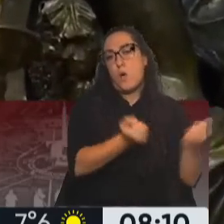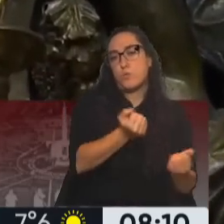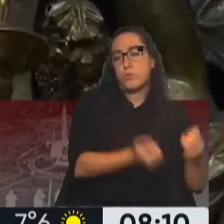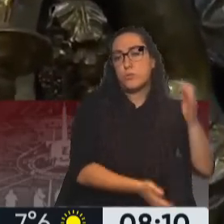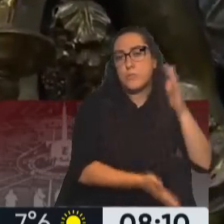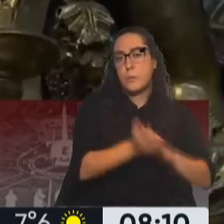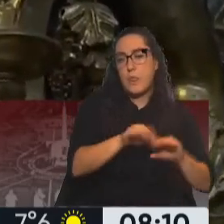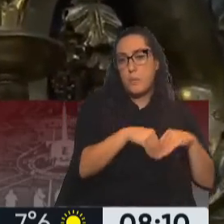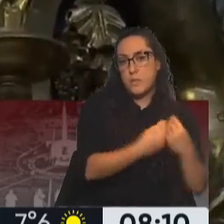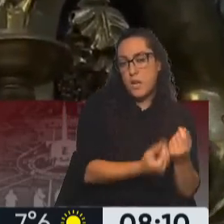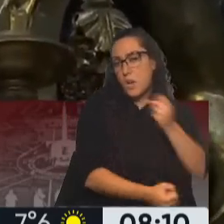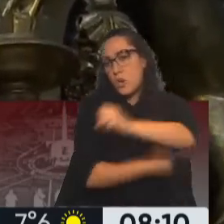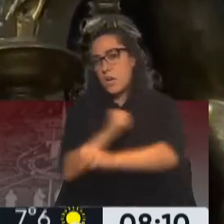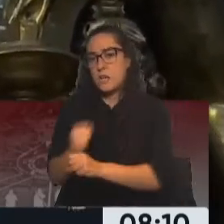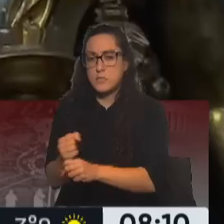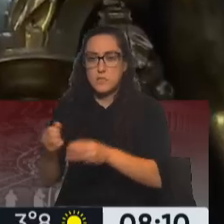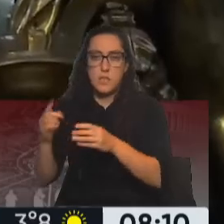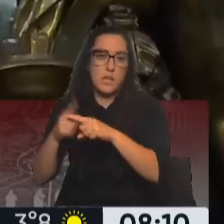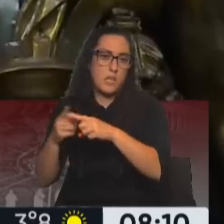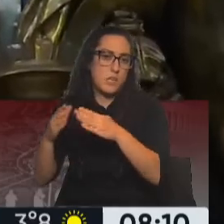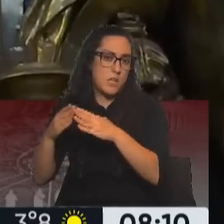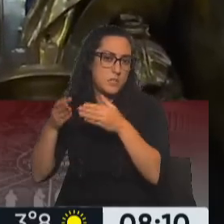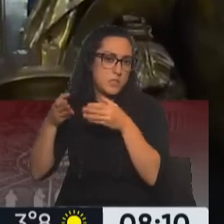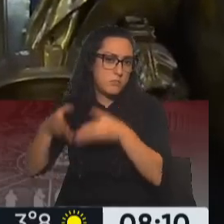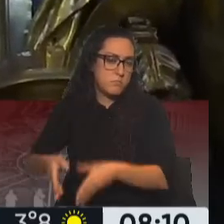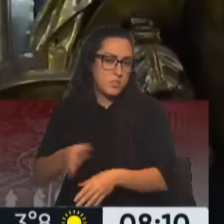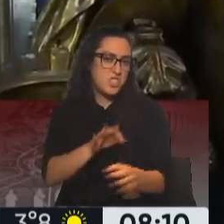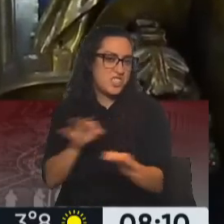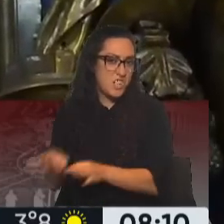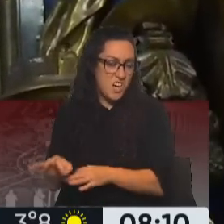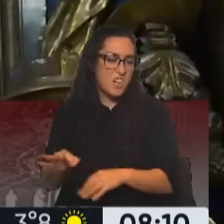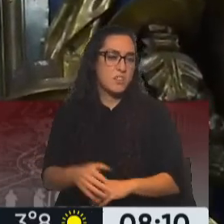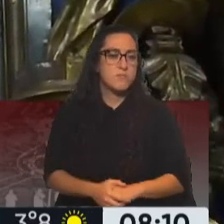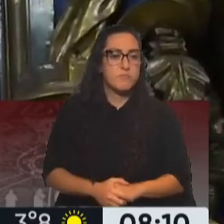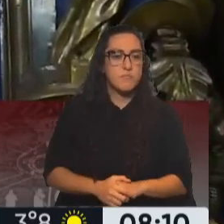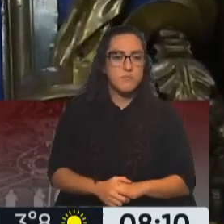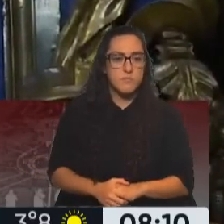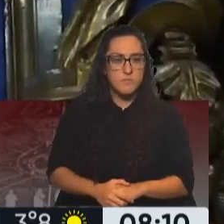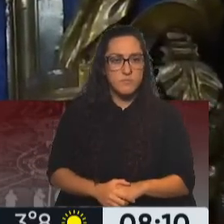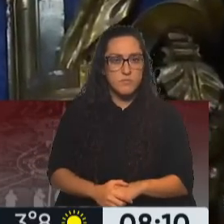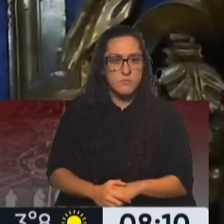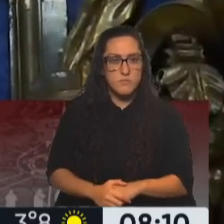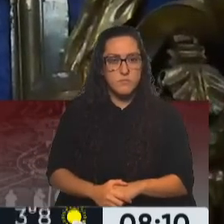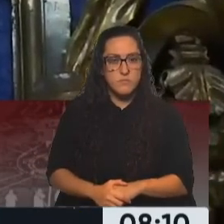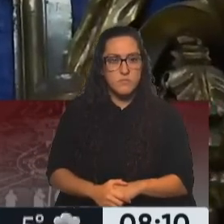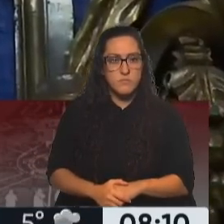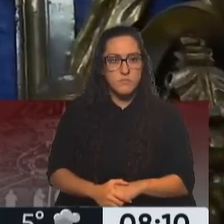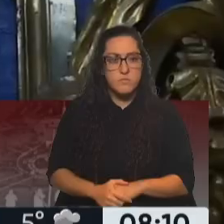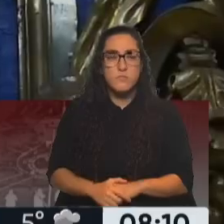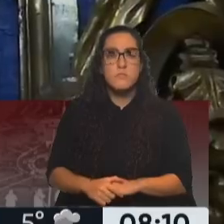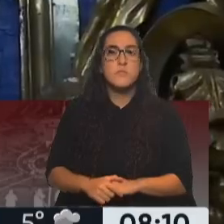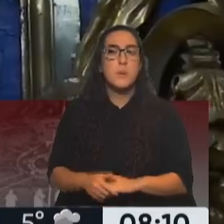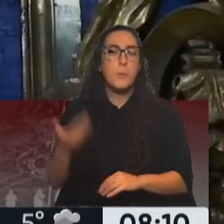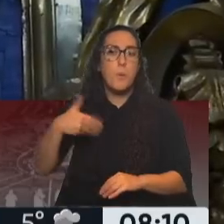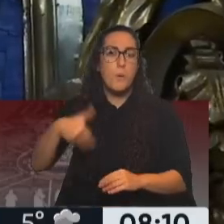del Vaticano, y el féretro ya se encuentra en el interior de Santa María la Mayor para la